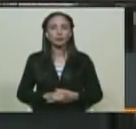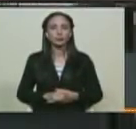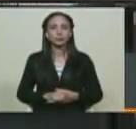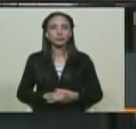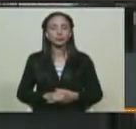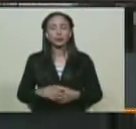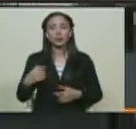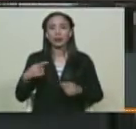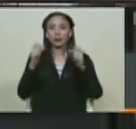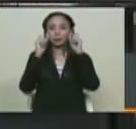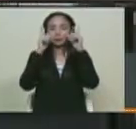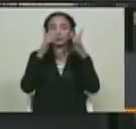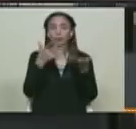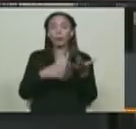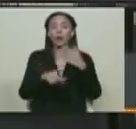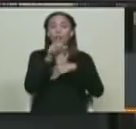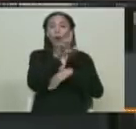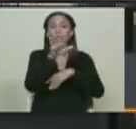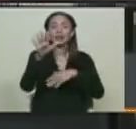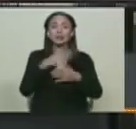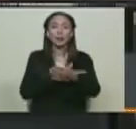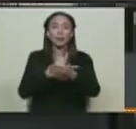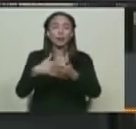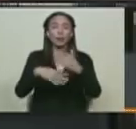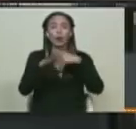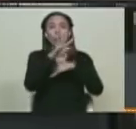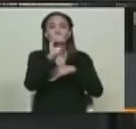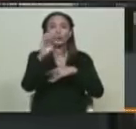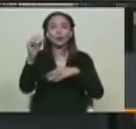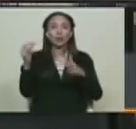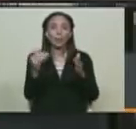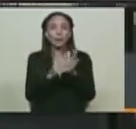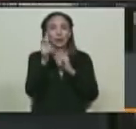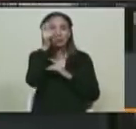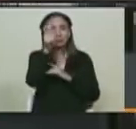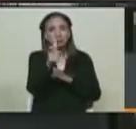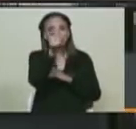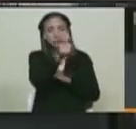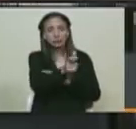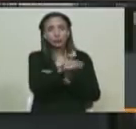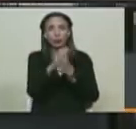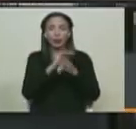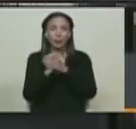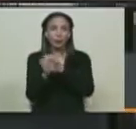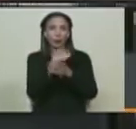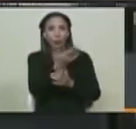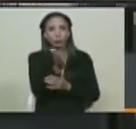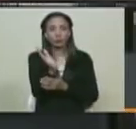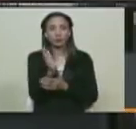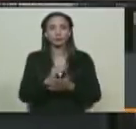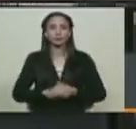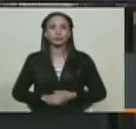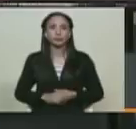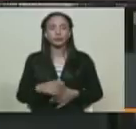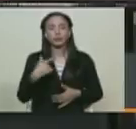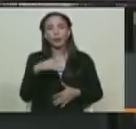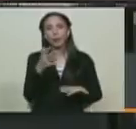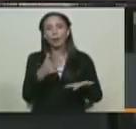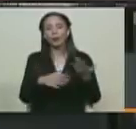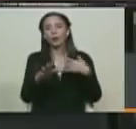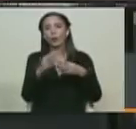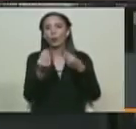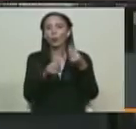Una proyección de 15.400.000 personas, compatriotas, ciudadanos y ciudadanas. Allí se han